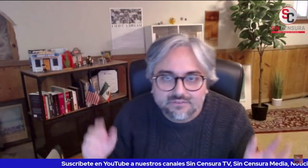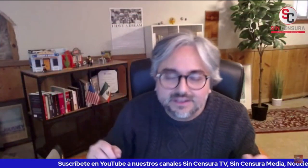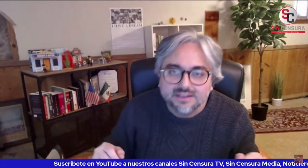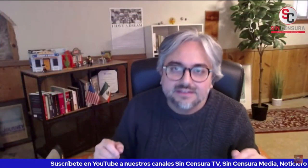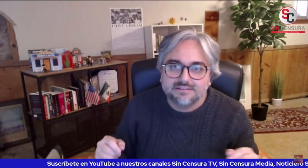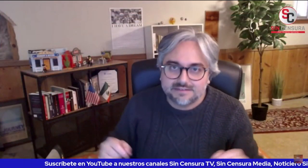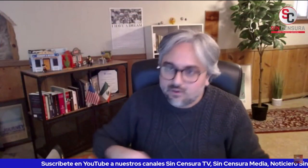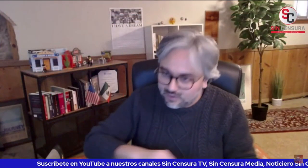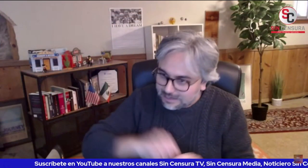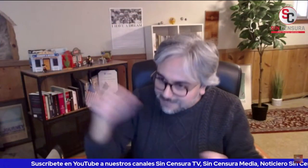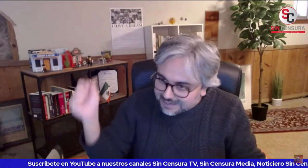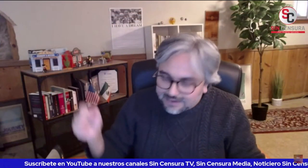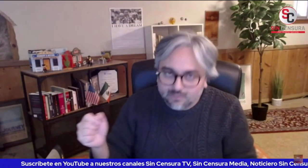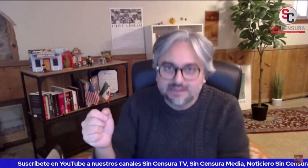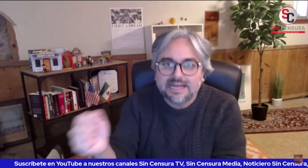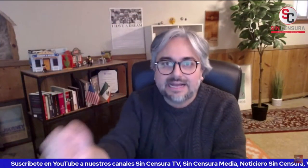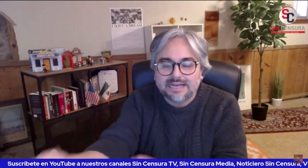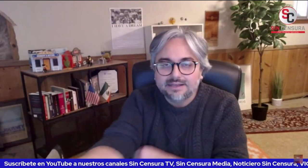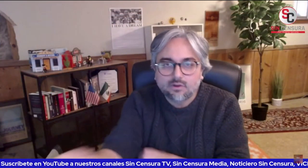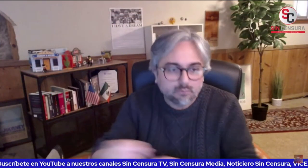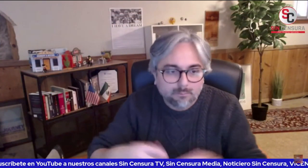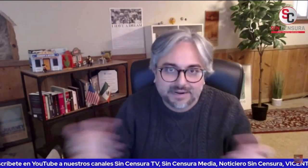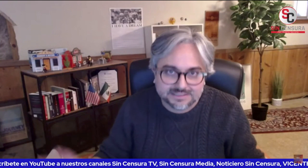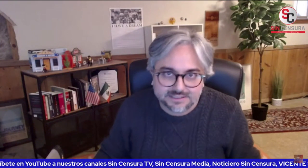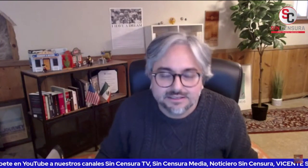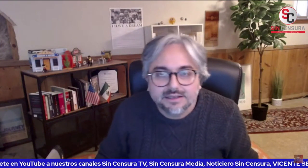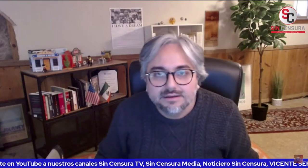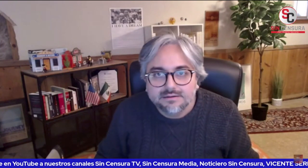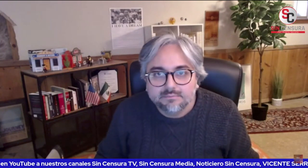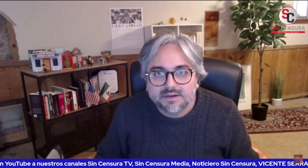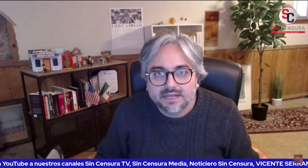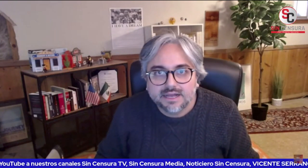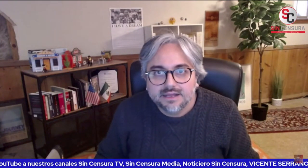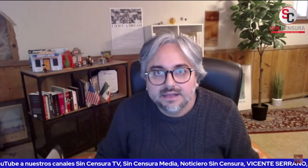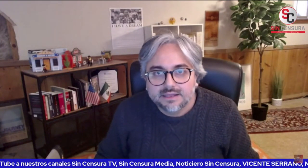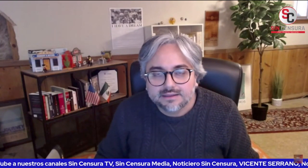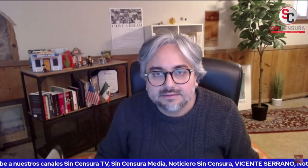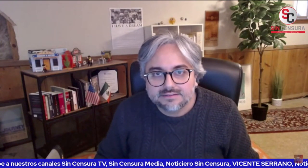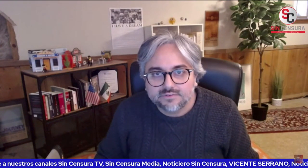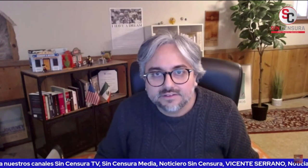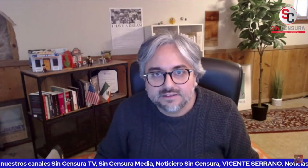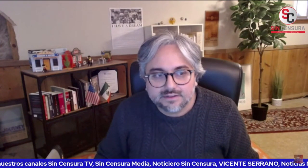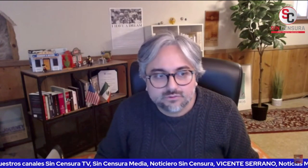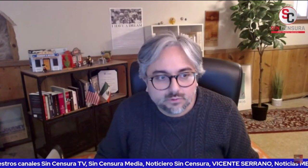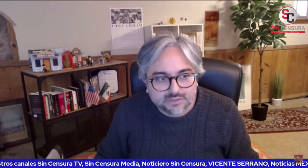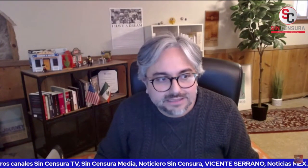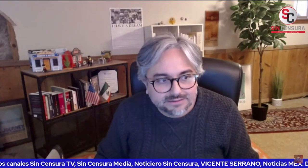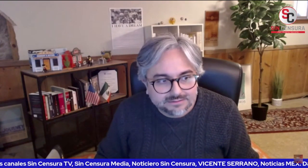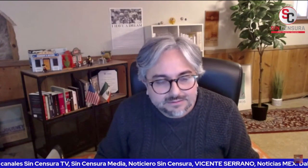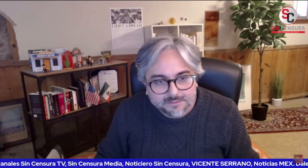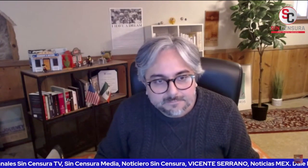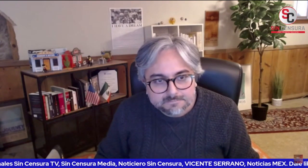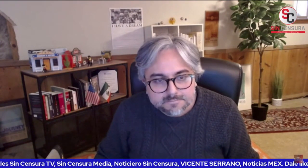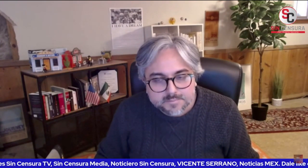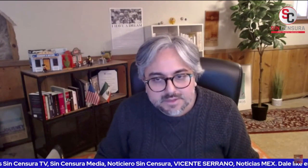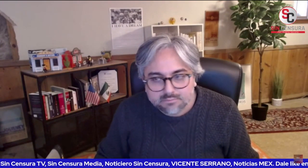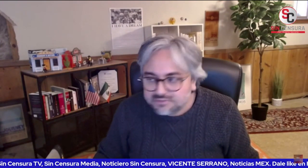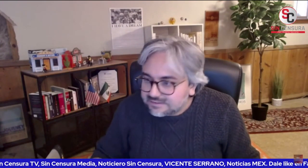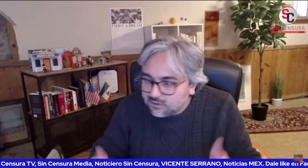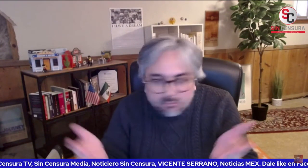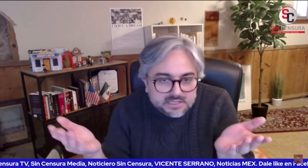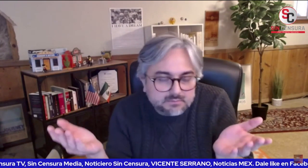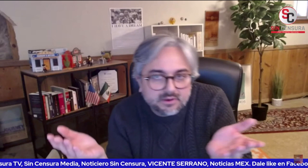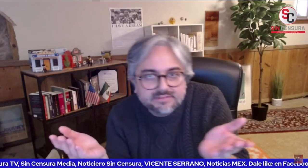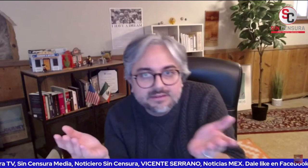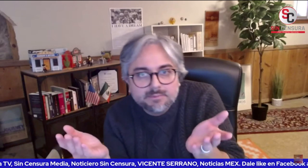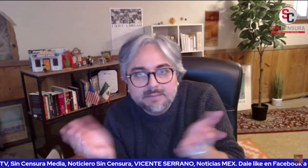en jefe, se sacó de la manga lo del DACA como un parche para satisfacer a sus votantes. Pues